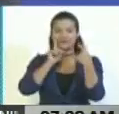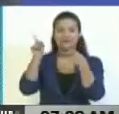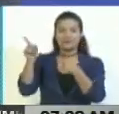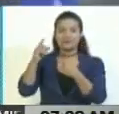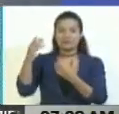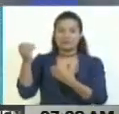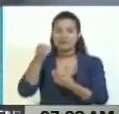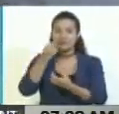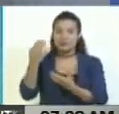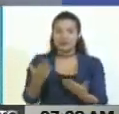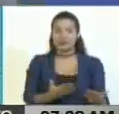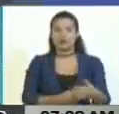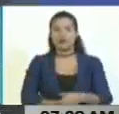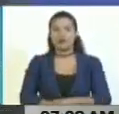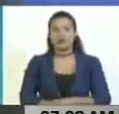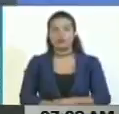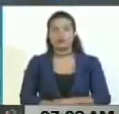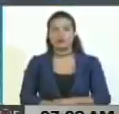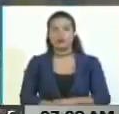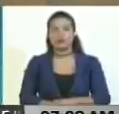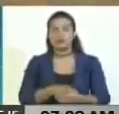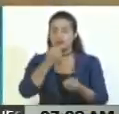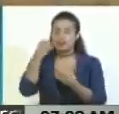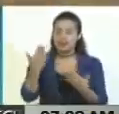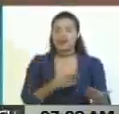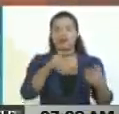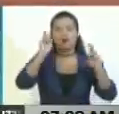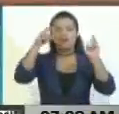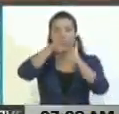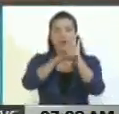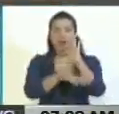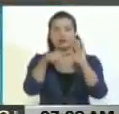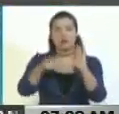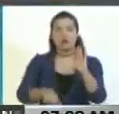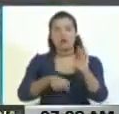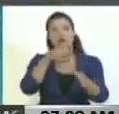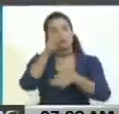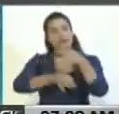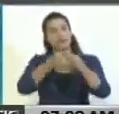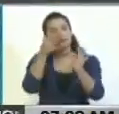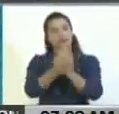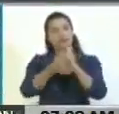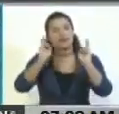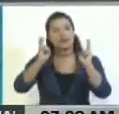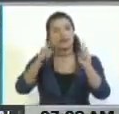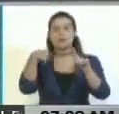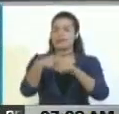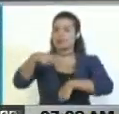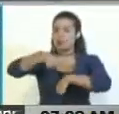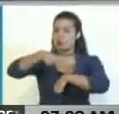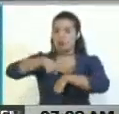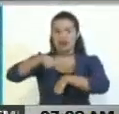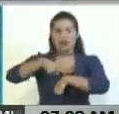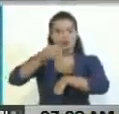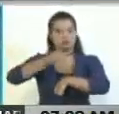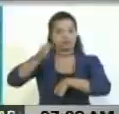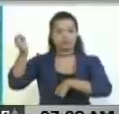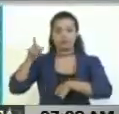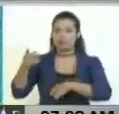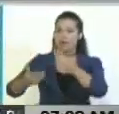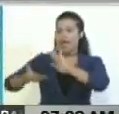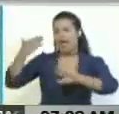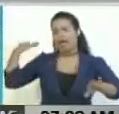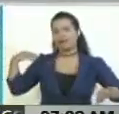Adelante, Ernesto. Bienvenido a la pauta de hoy, para que estés marcando la pauta con nosotros. Además, este es un horario que es un horario en el cual tú